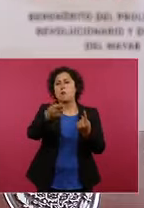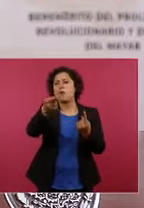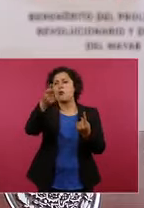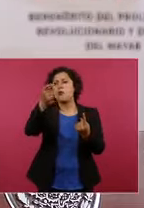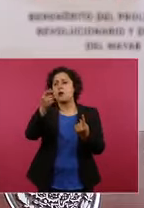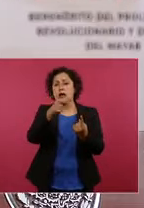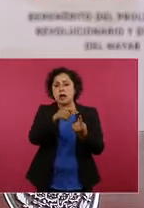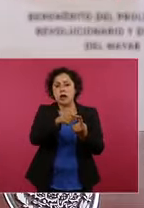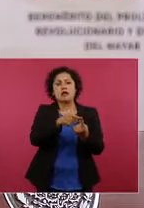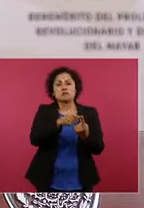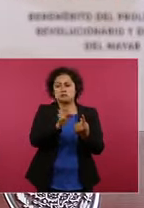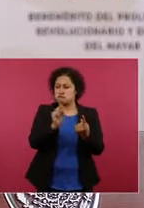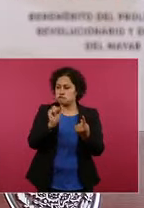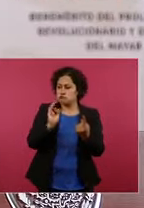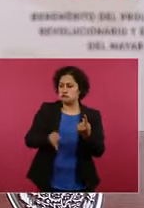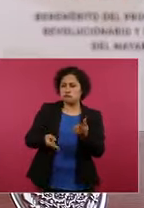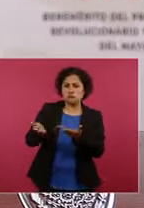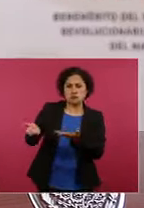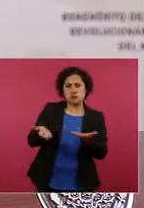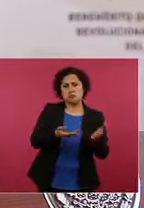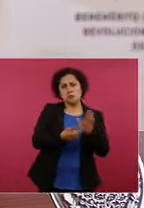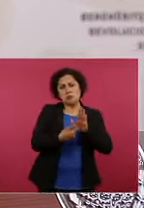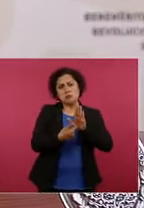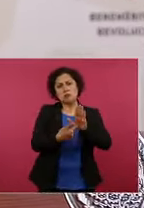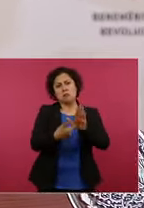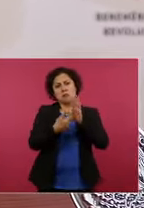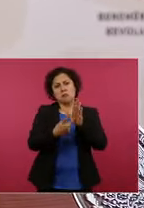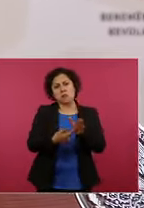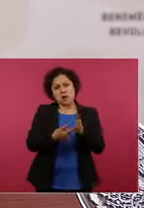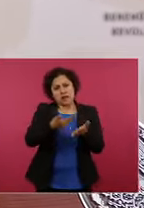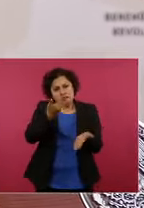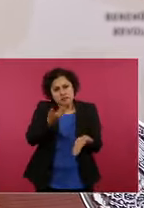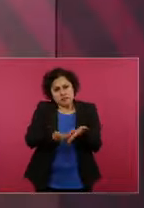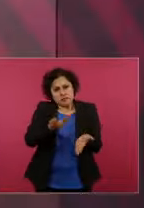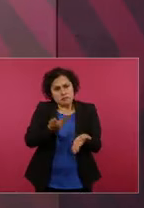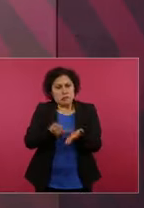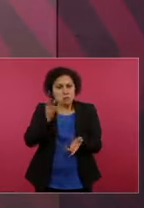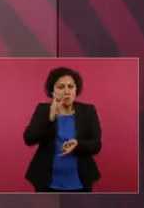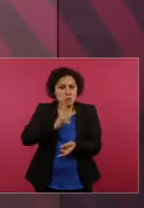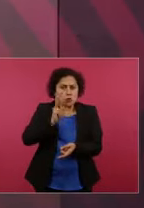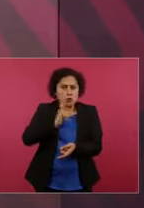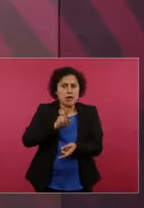información, los cheques, todo lo que habían pagado